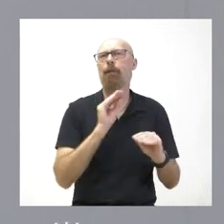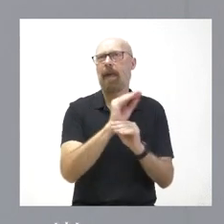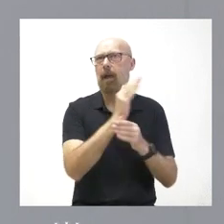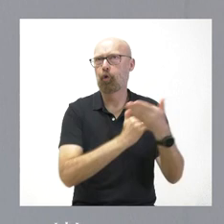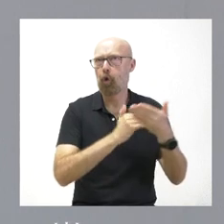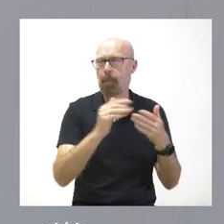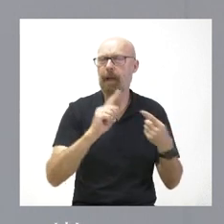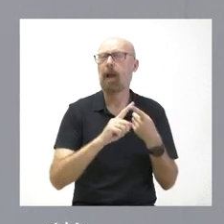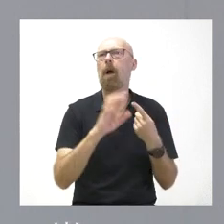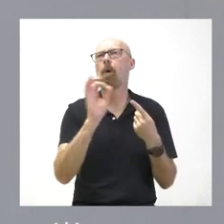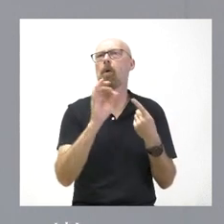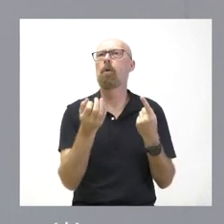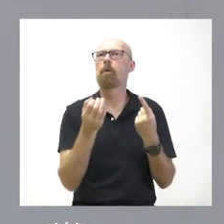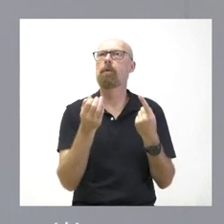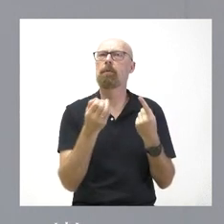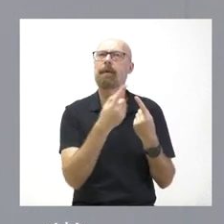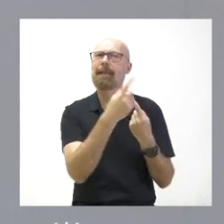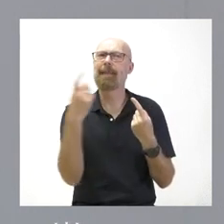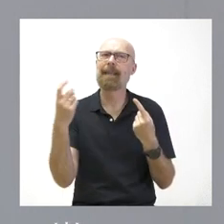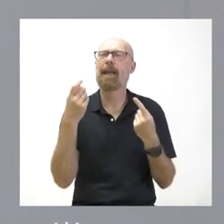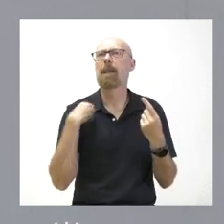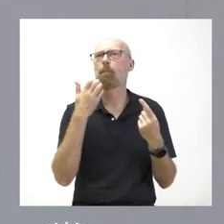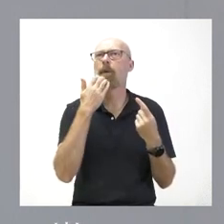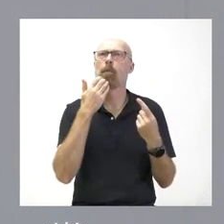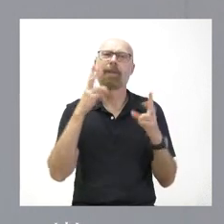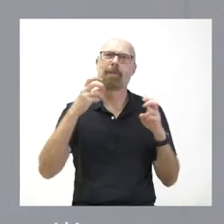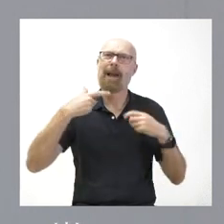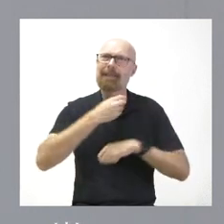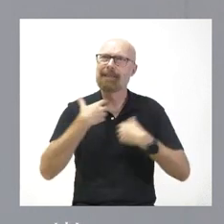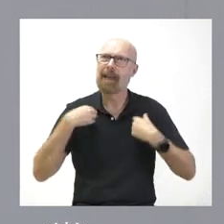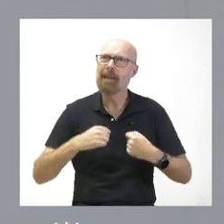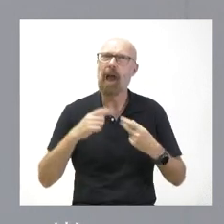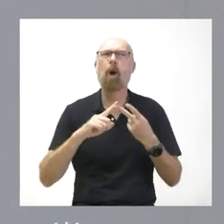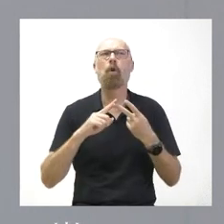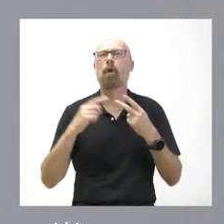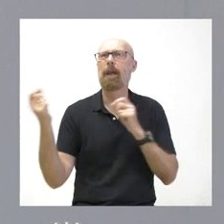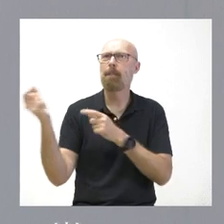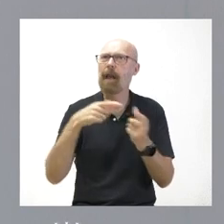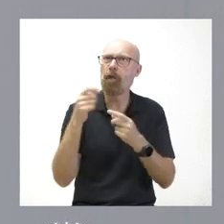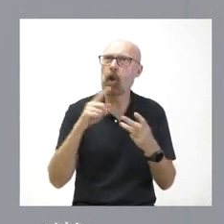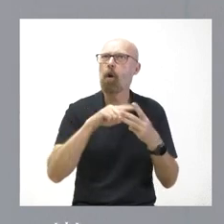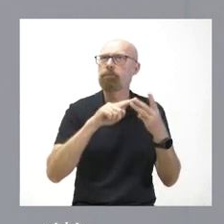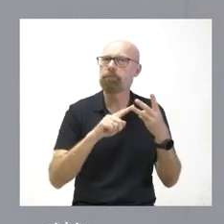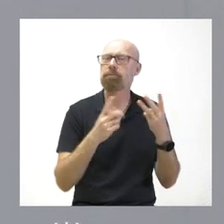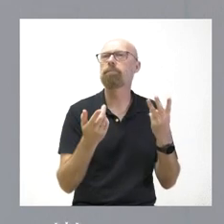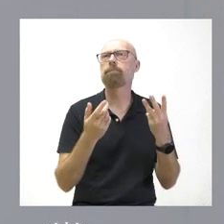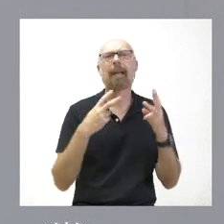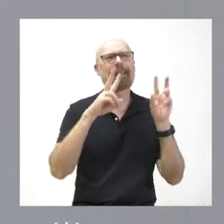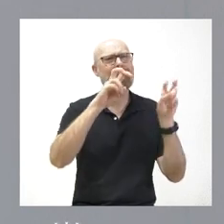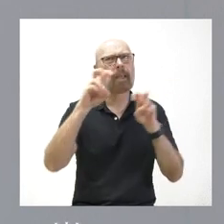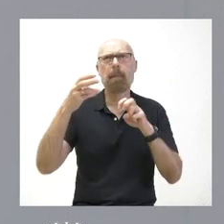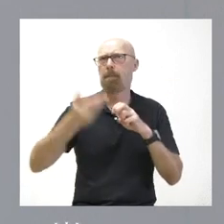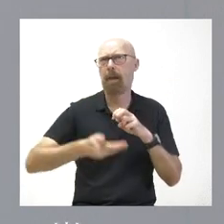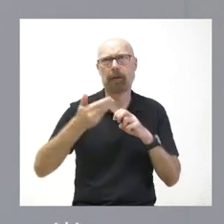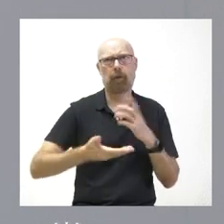hablar de la necesidad de profesionales sanitarios hablar de los temas de inmigración son básicos en este momento y por tanto Este es un tema que insistimos que